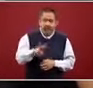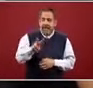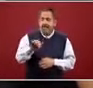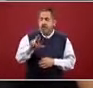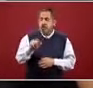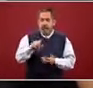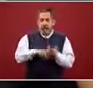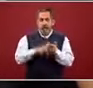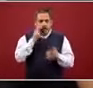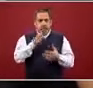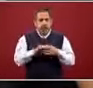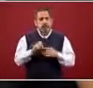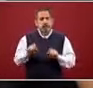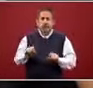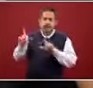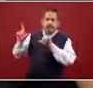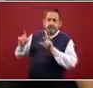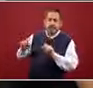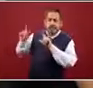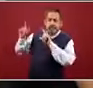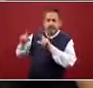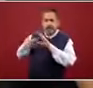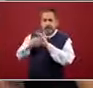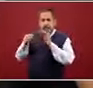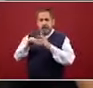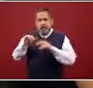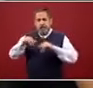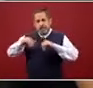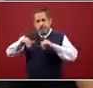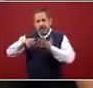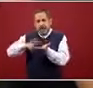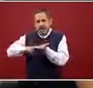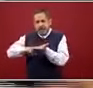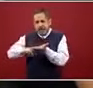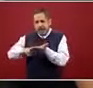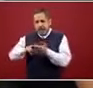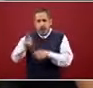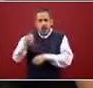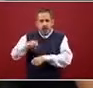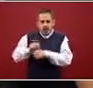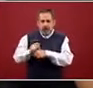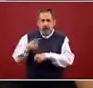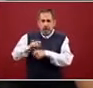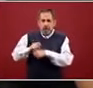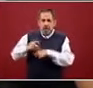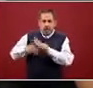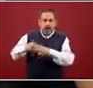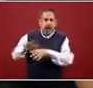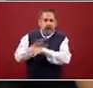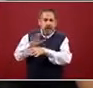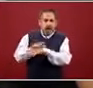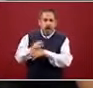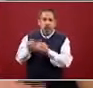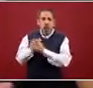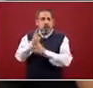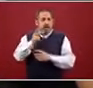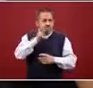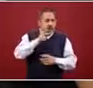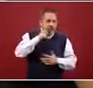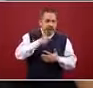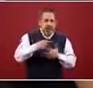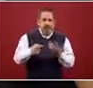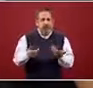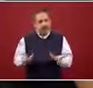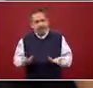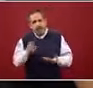pruebas. Nos han estado pasando un mapita verde que se actualiza cada semana, que nos están diciendo cuáles son las pruebas que se han hecho,